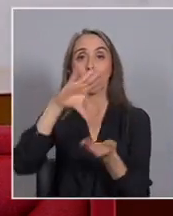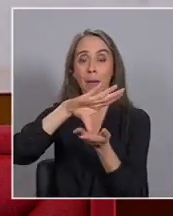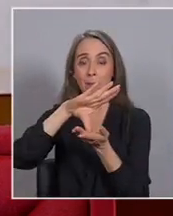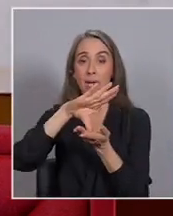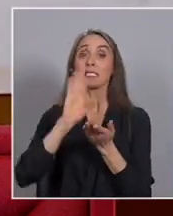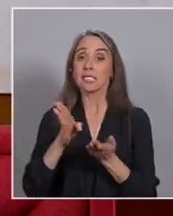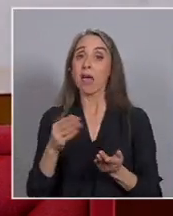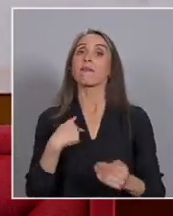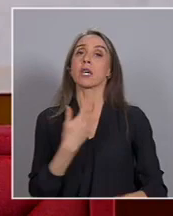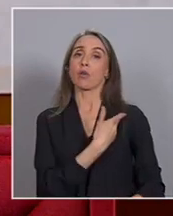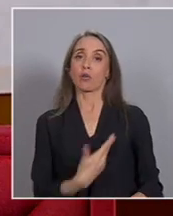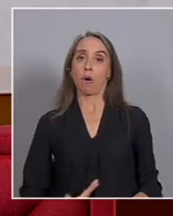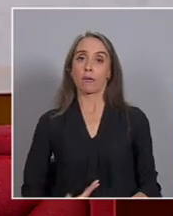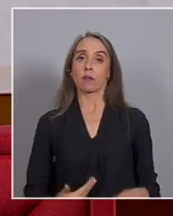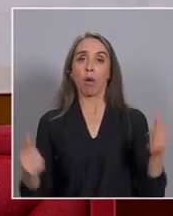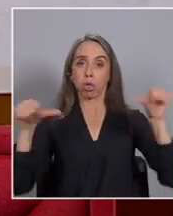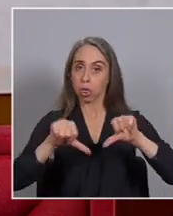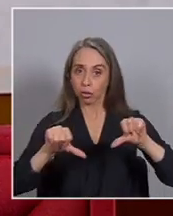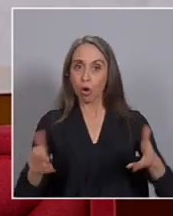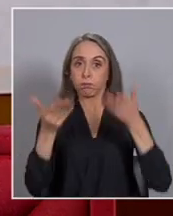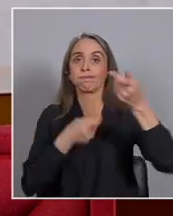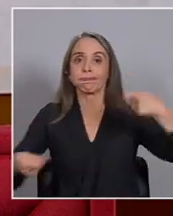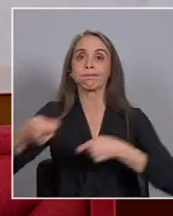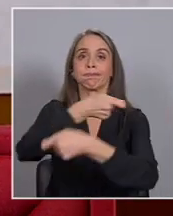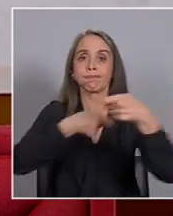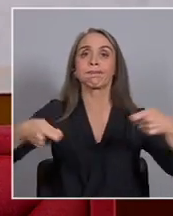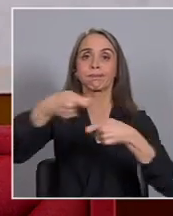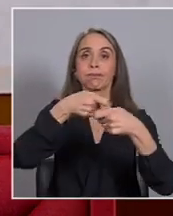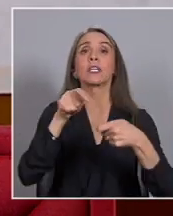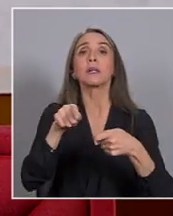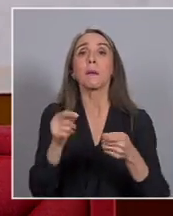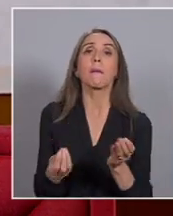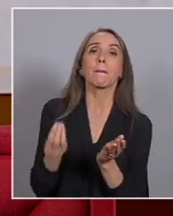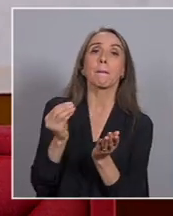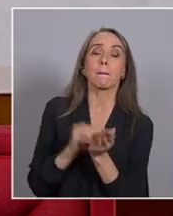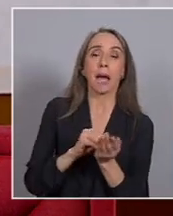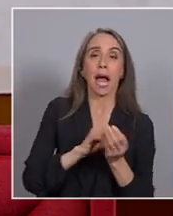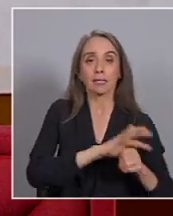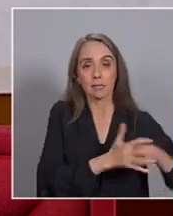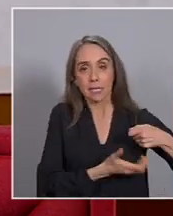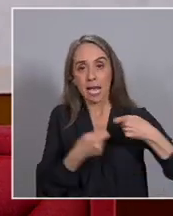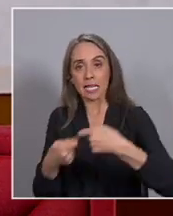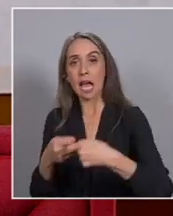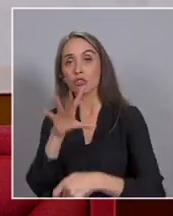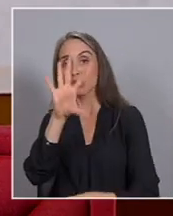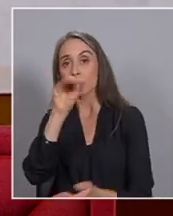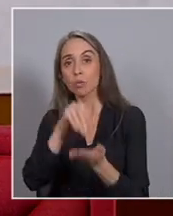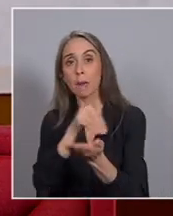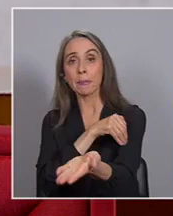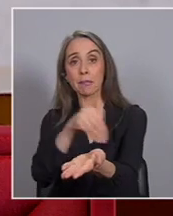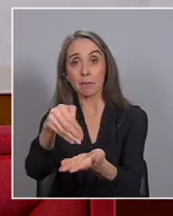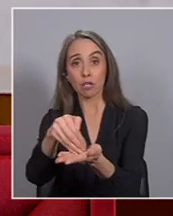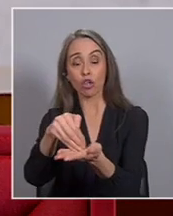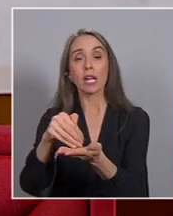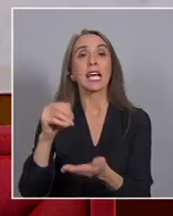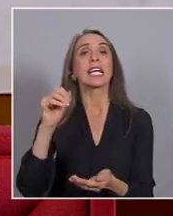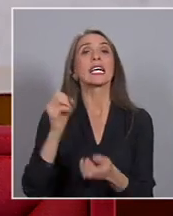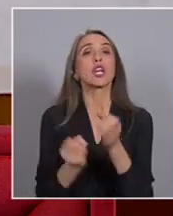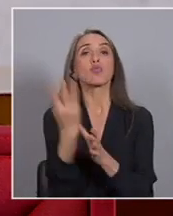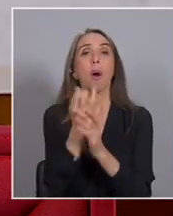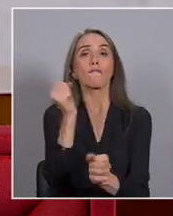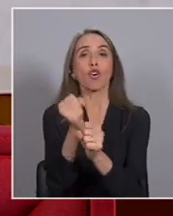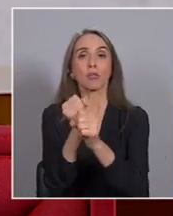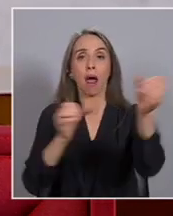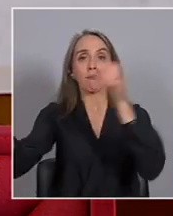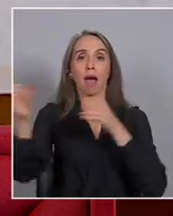del deber de este gobierno. Y para ello, reforzaremos una inversión de 50.000 millones para la creación de nuevos